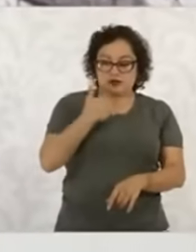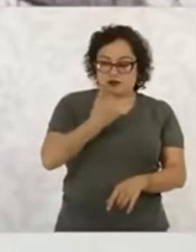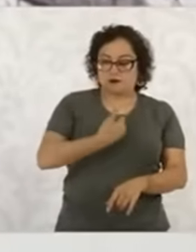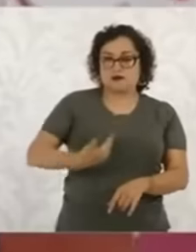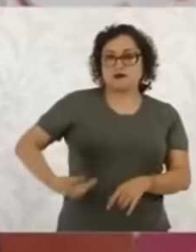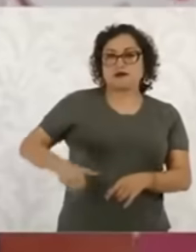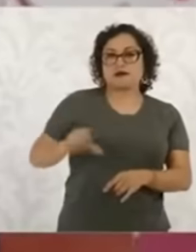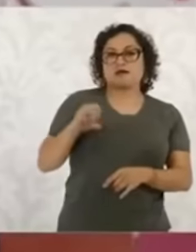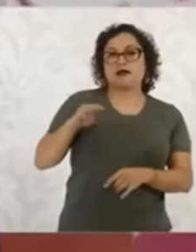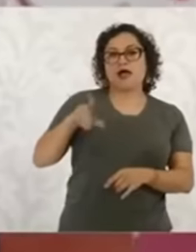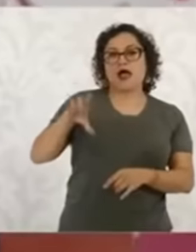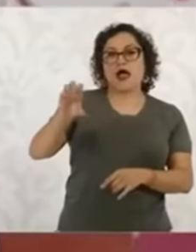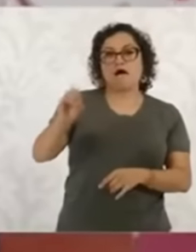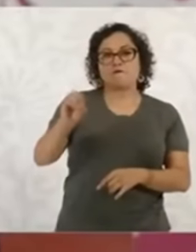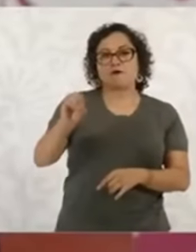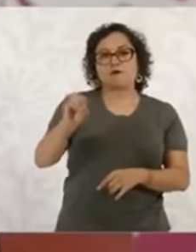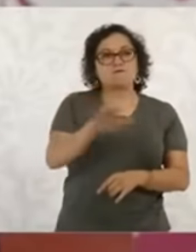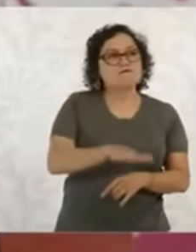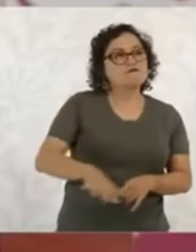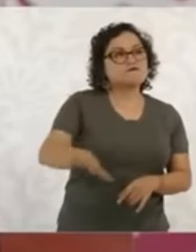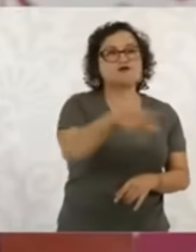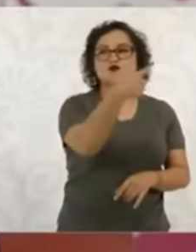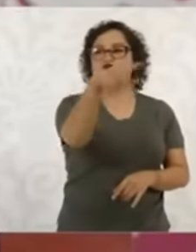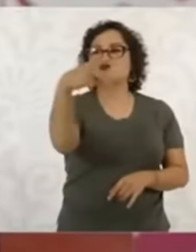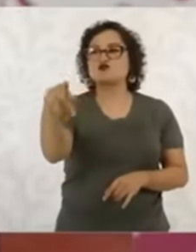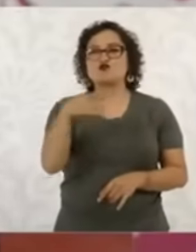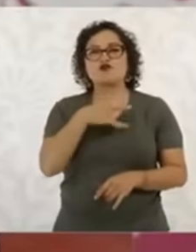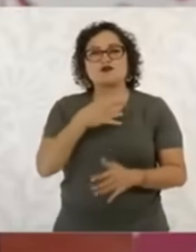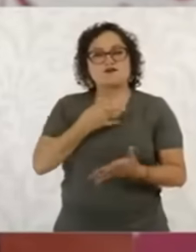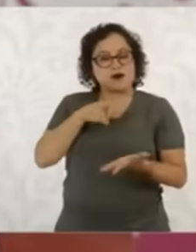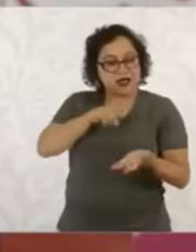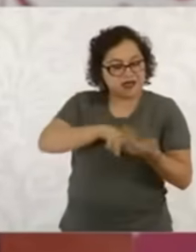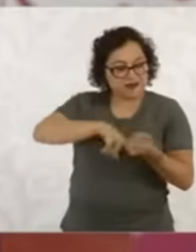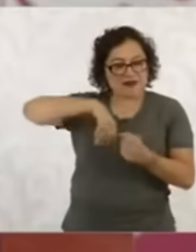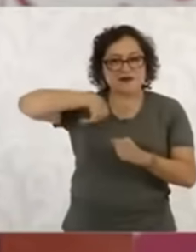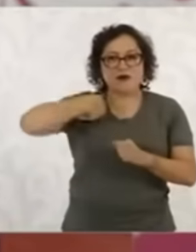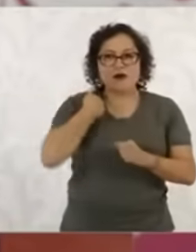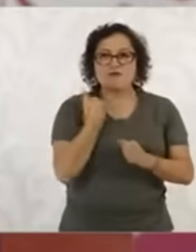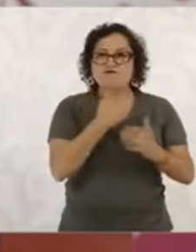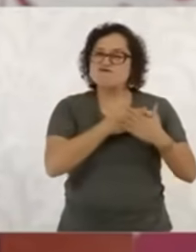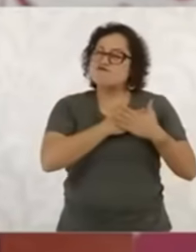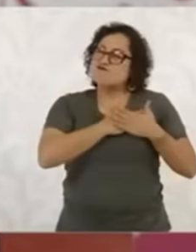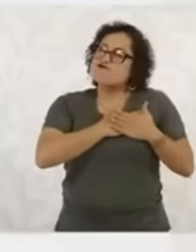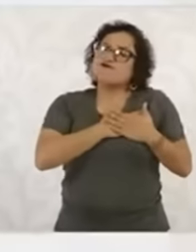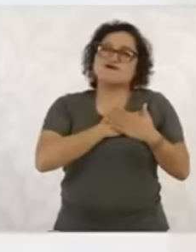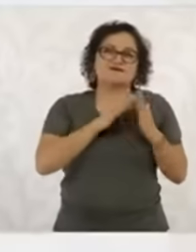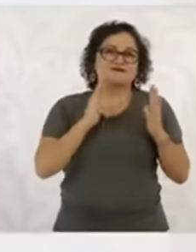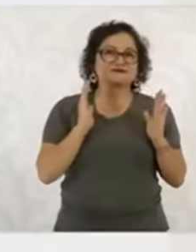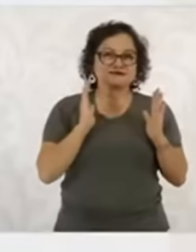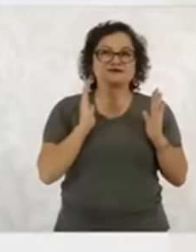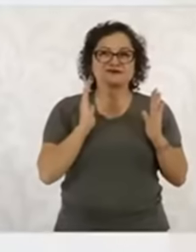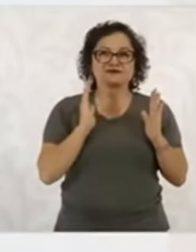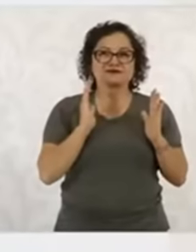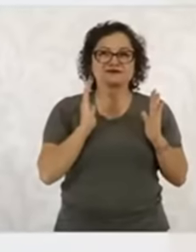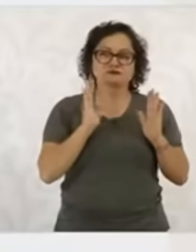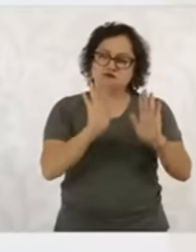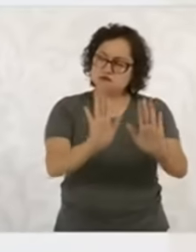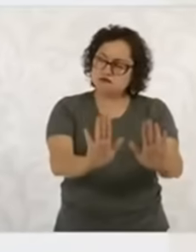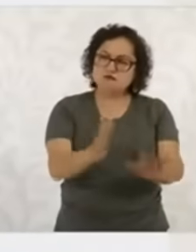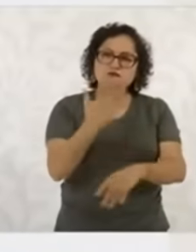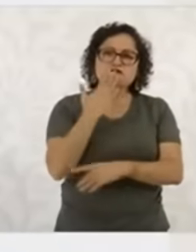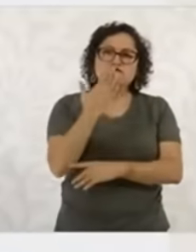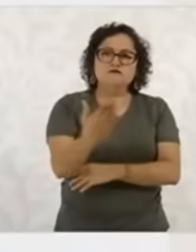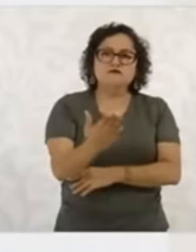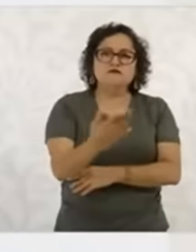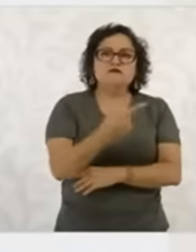permanecer. Eso por más que los medios digan lo que quieran decir. Y en nuestro caso, pues gobernamos